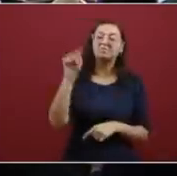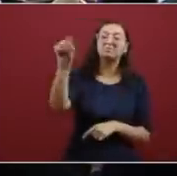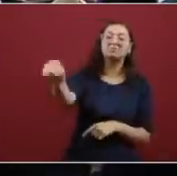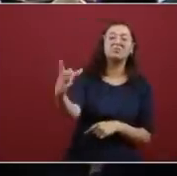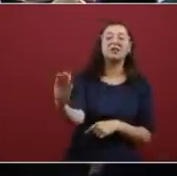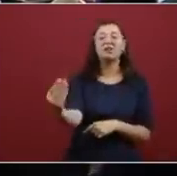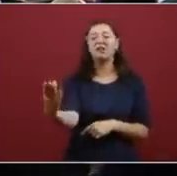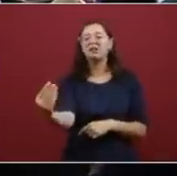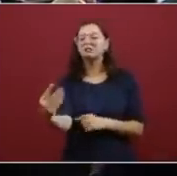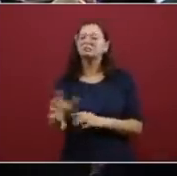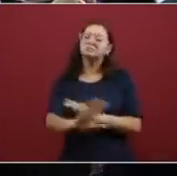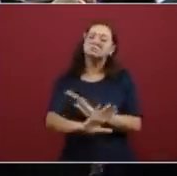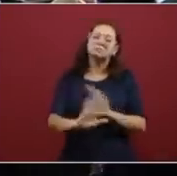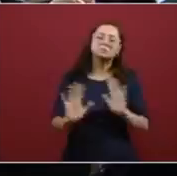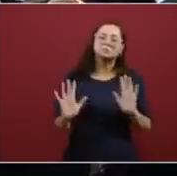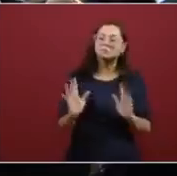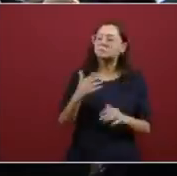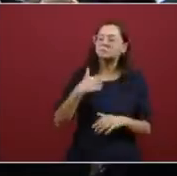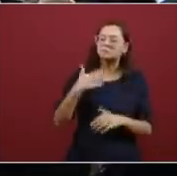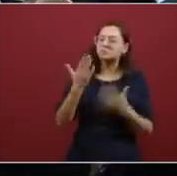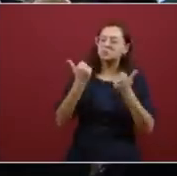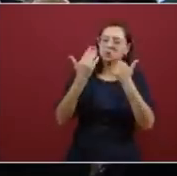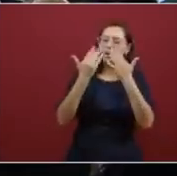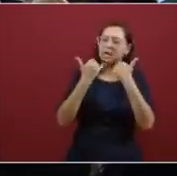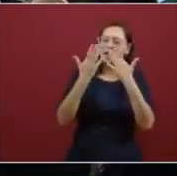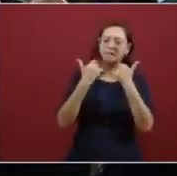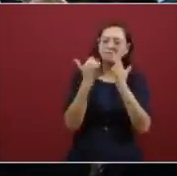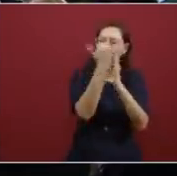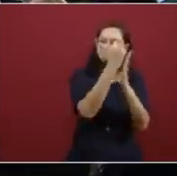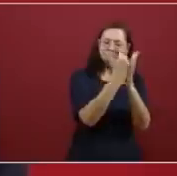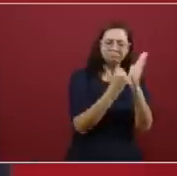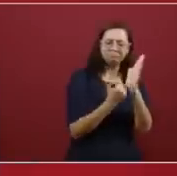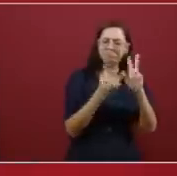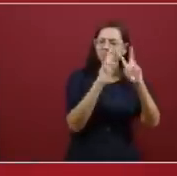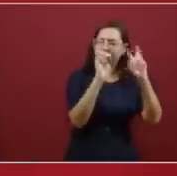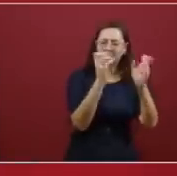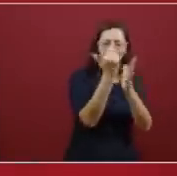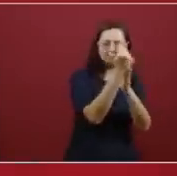está en la agenda.